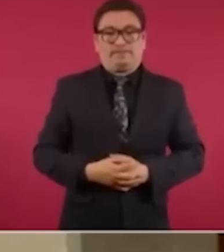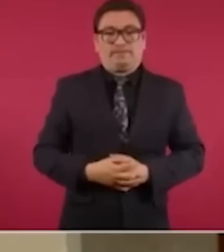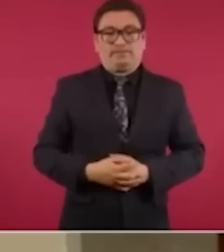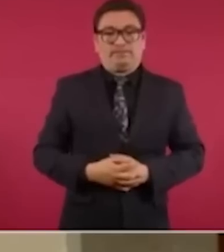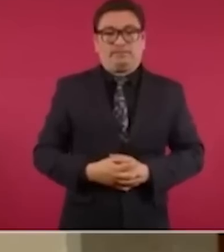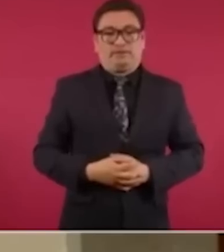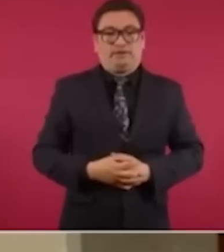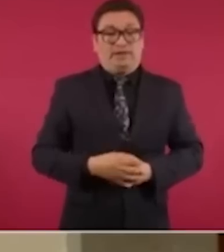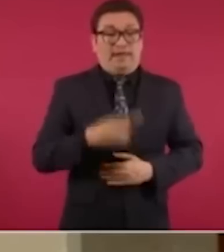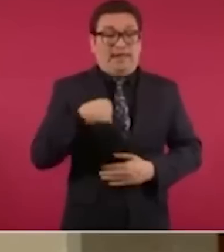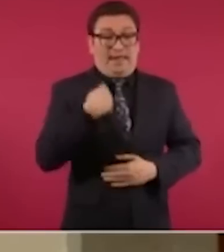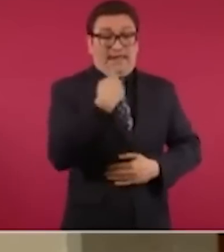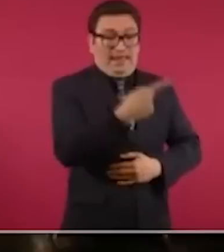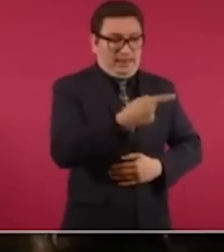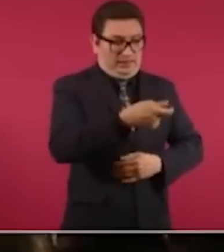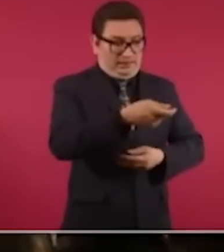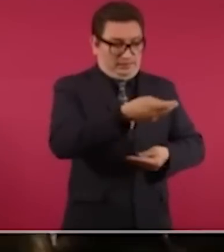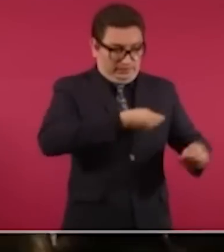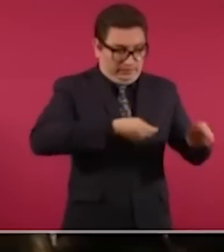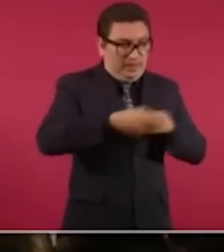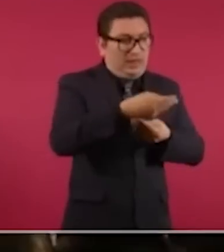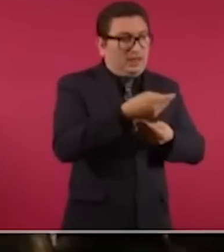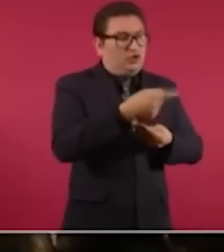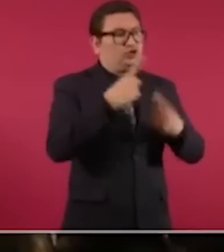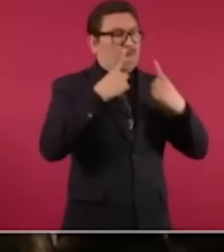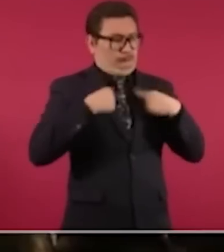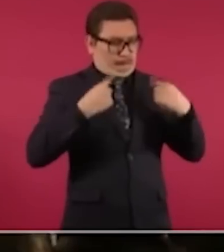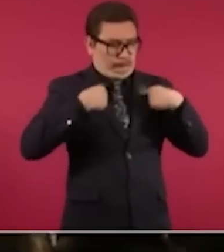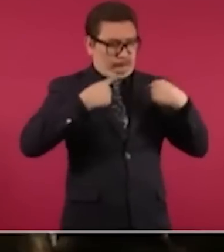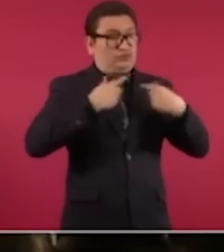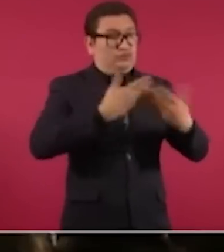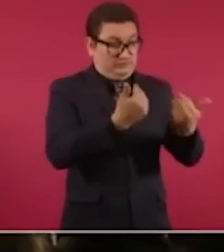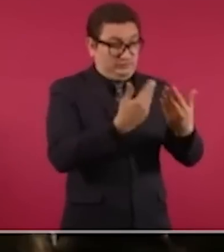ofrecerle a cambio lo que pida